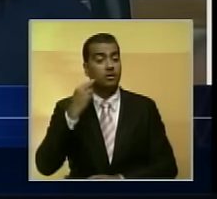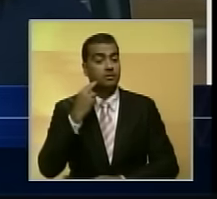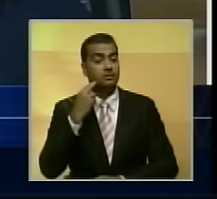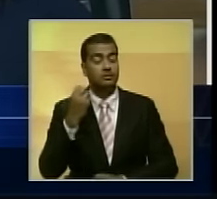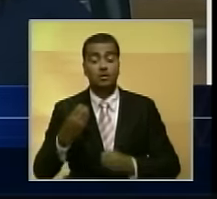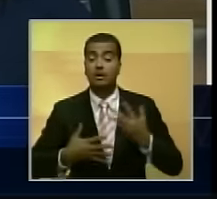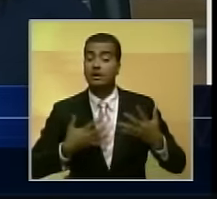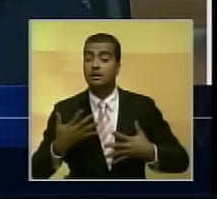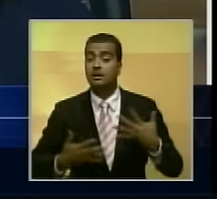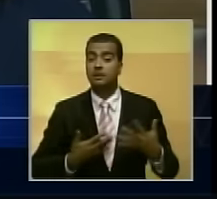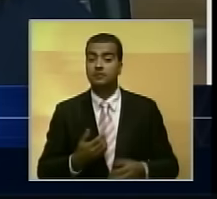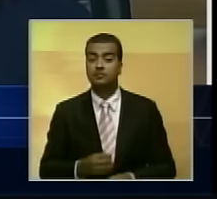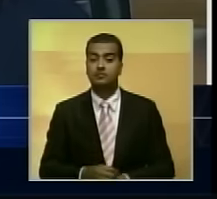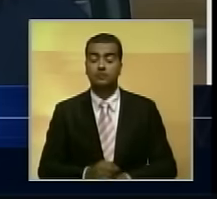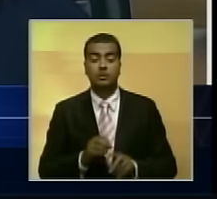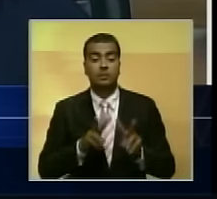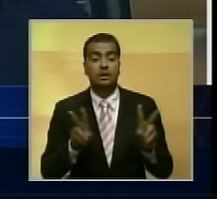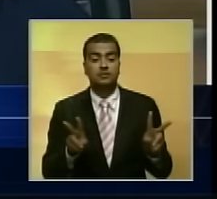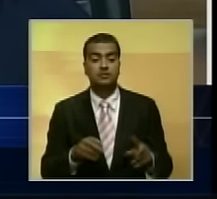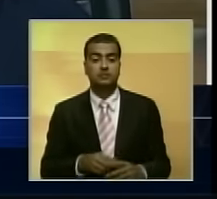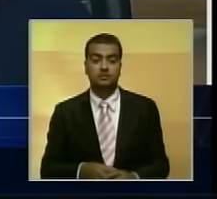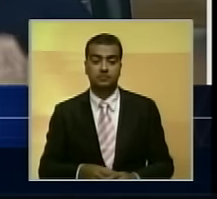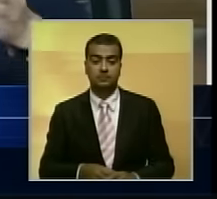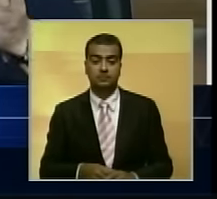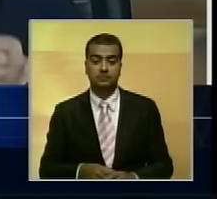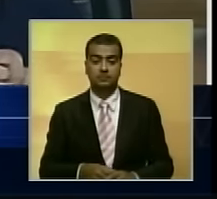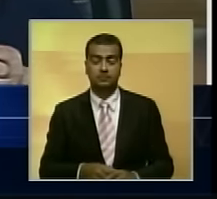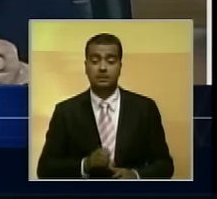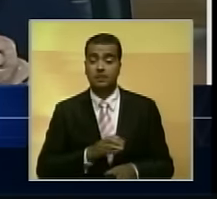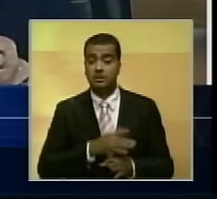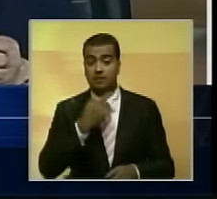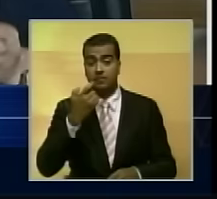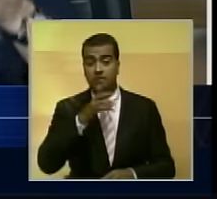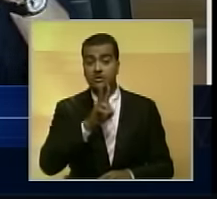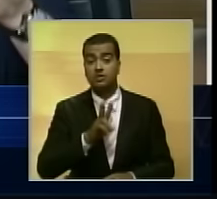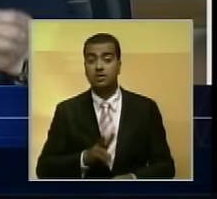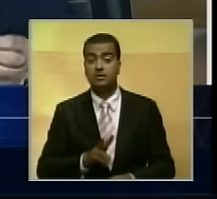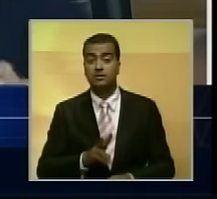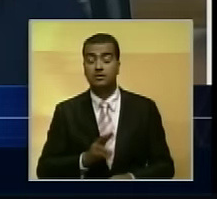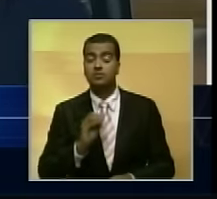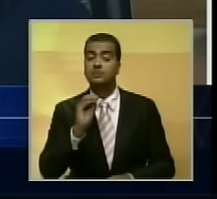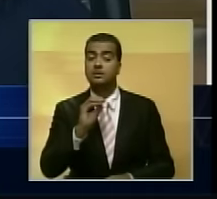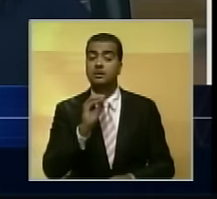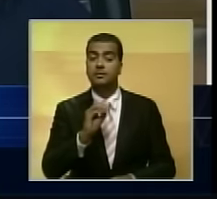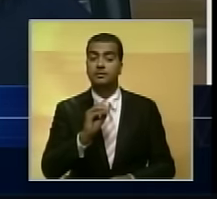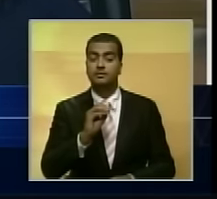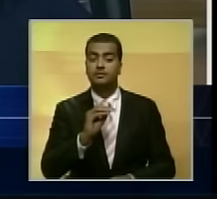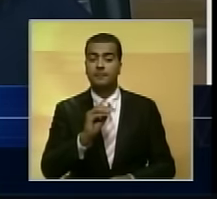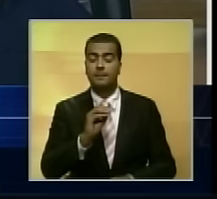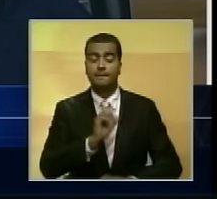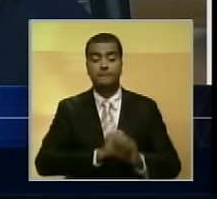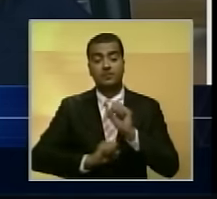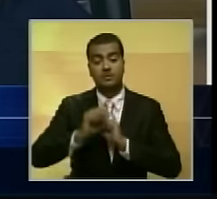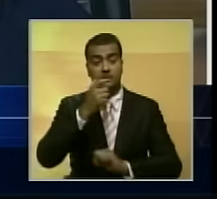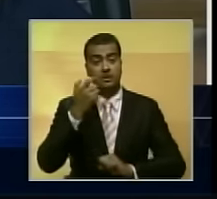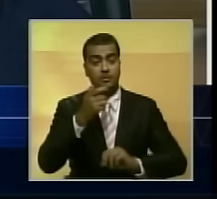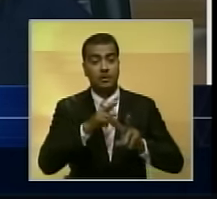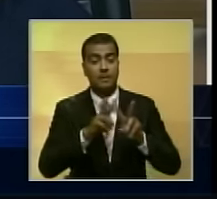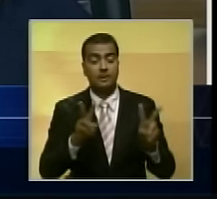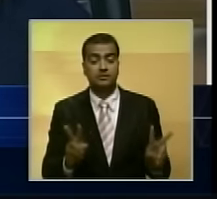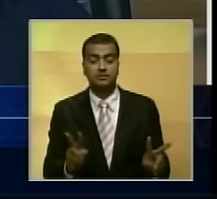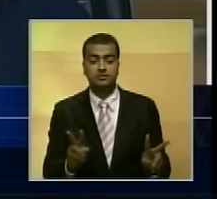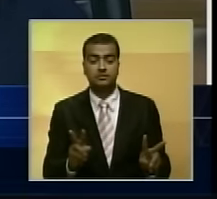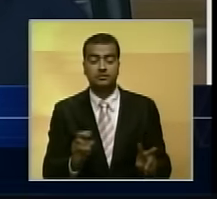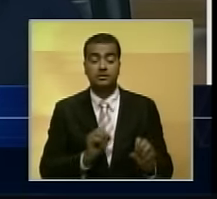con alegría, con paz, porque el pueblo venezolano, cuando se le convoca a la defensa de la paz, a